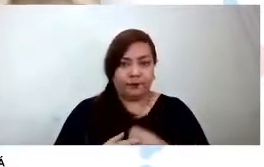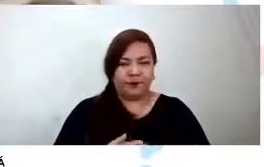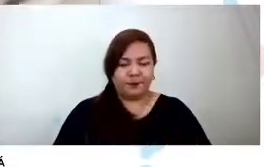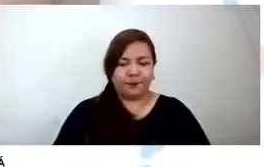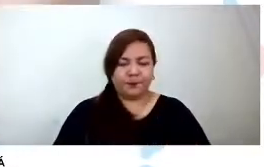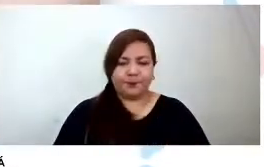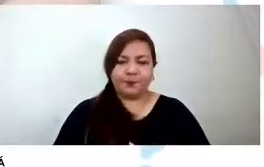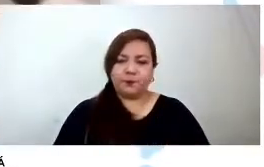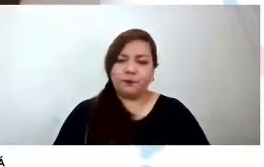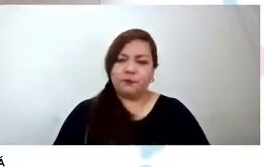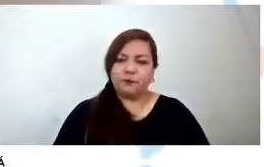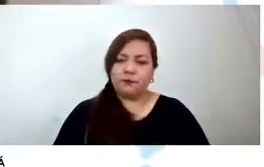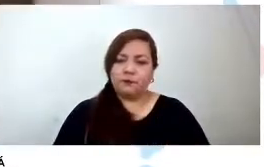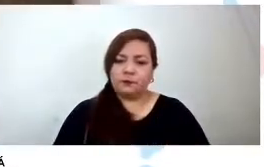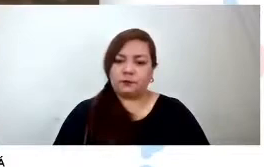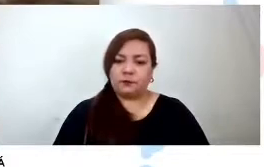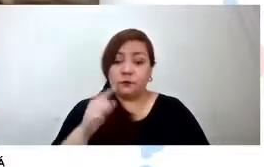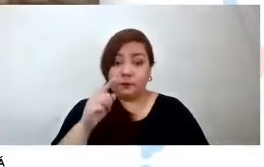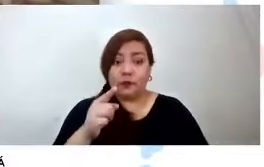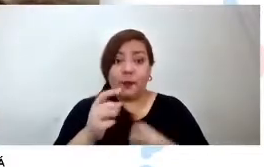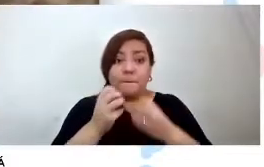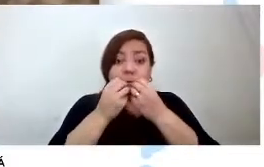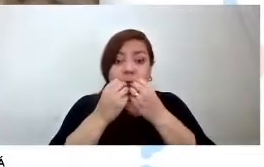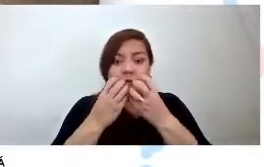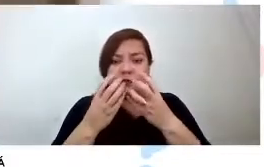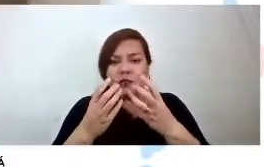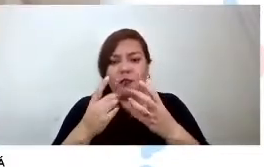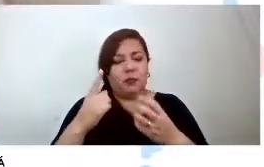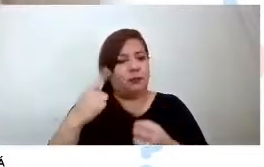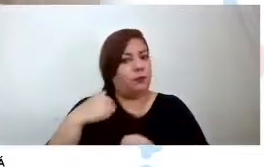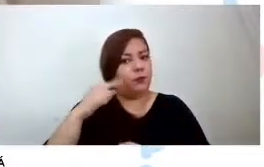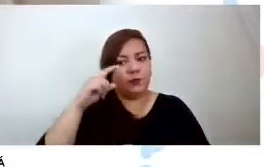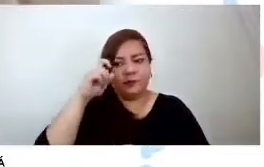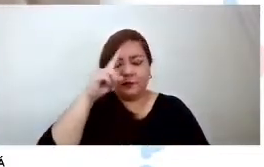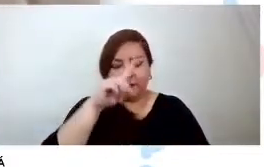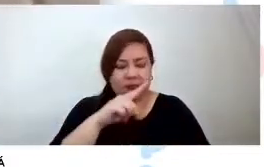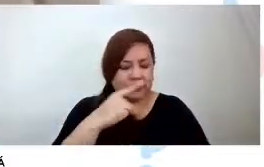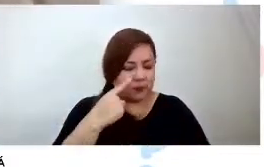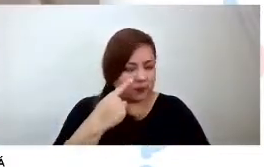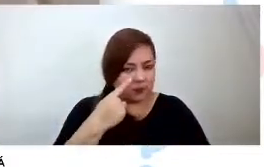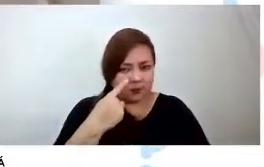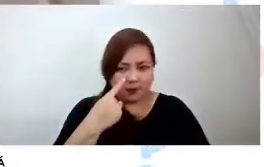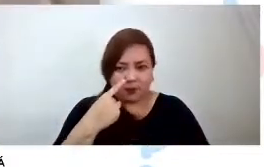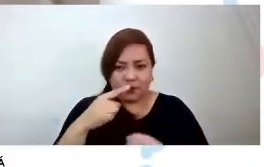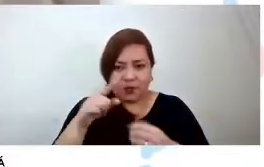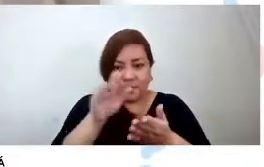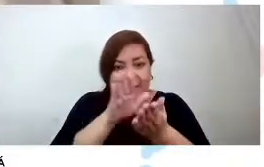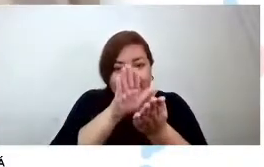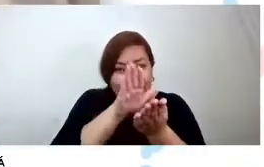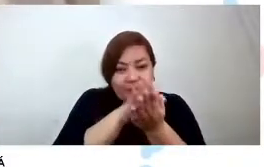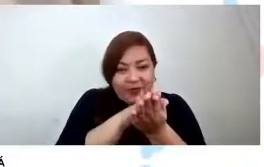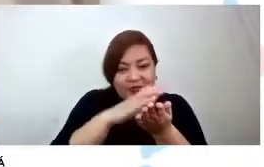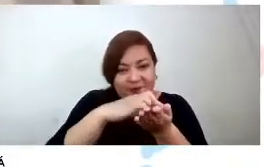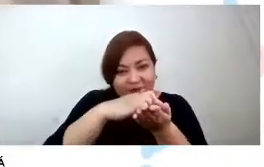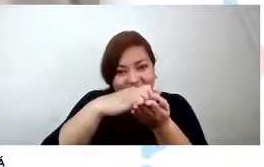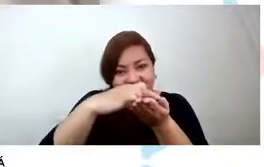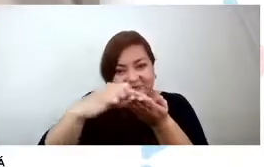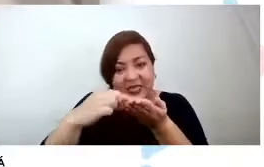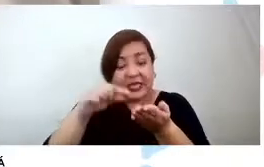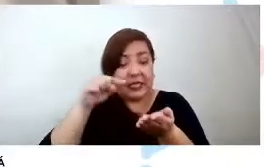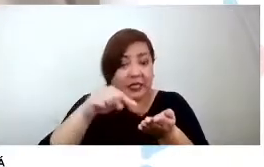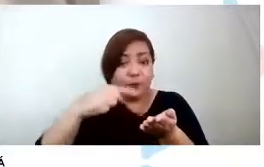En este caso son plantas, es muy difícil reconocerlo y es muy importante en la